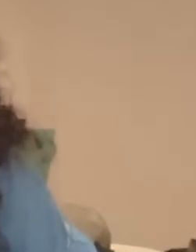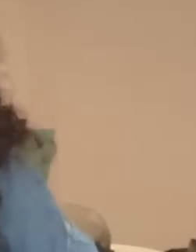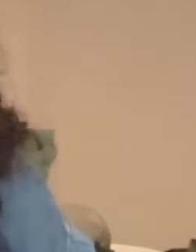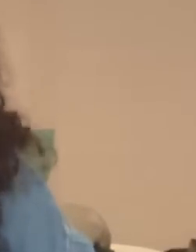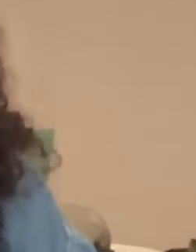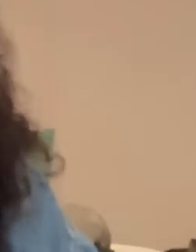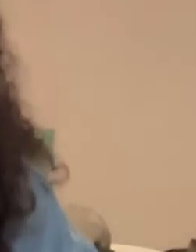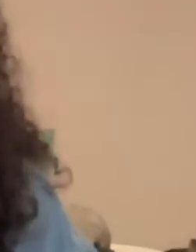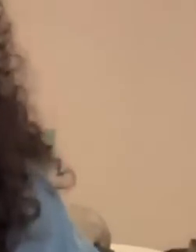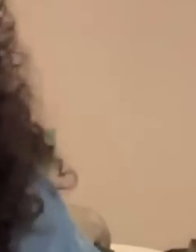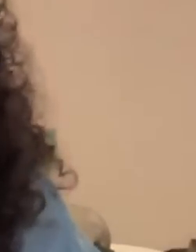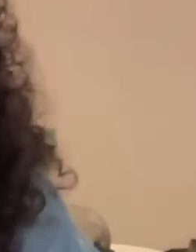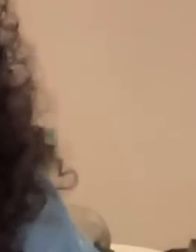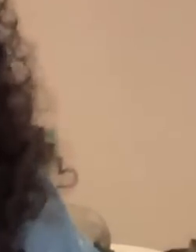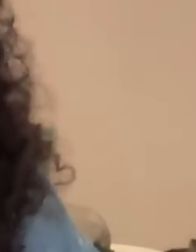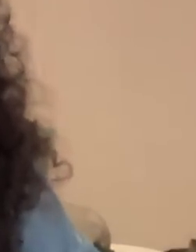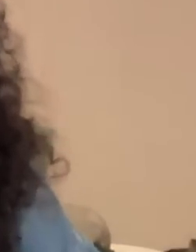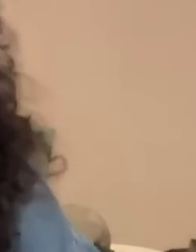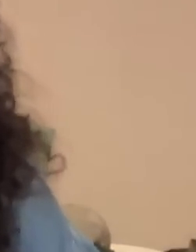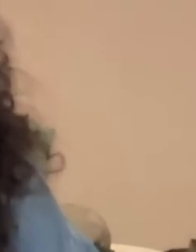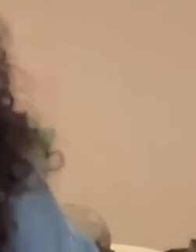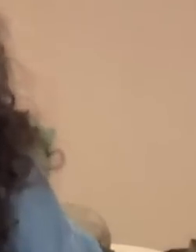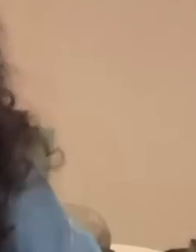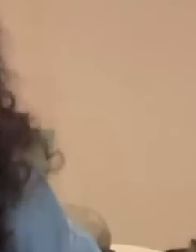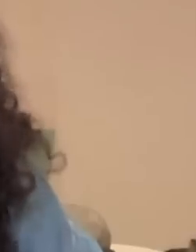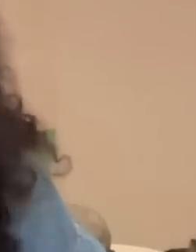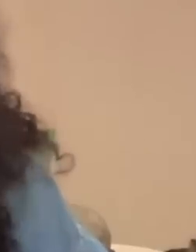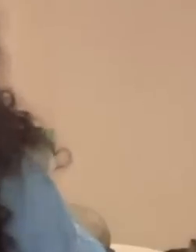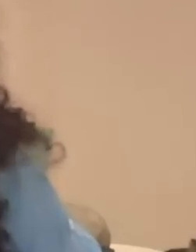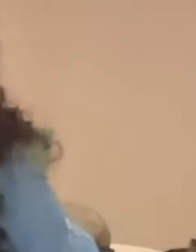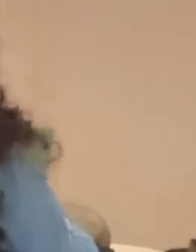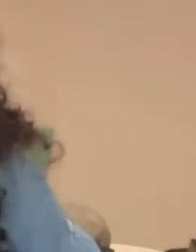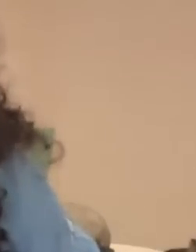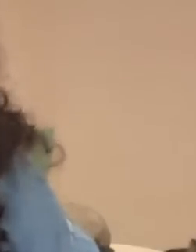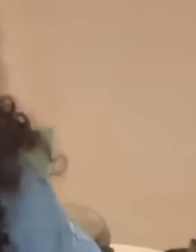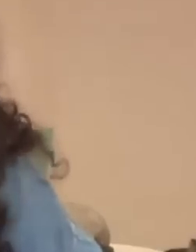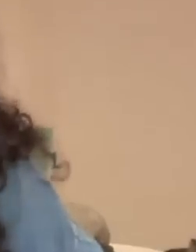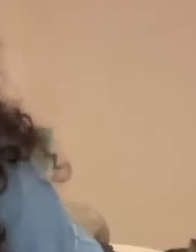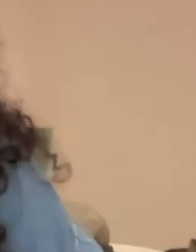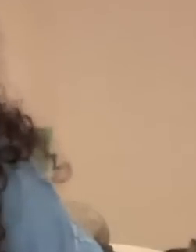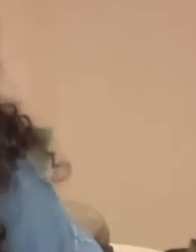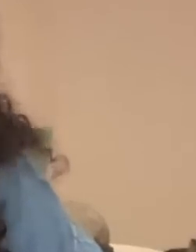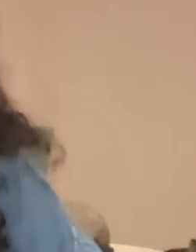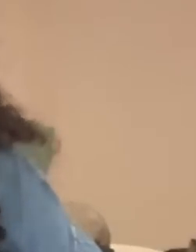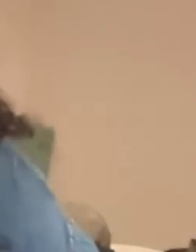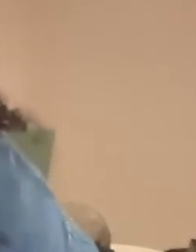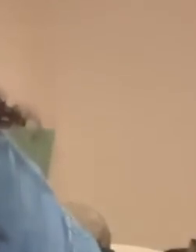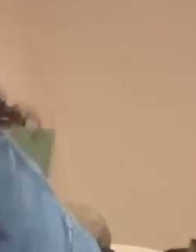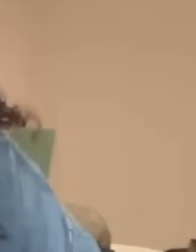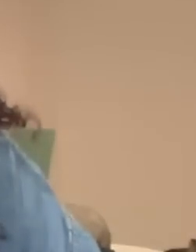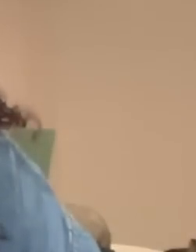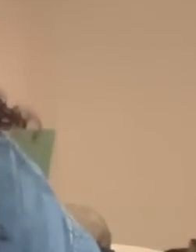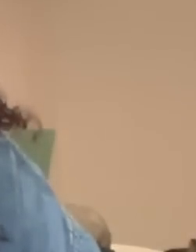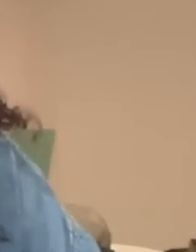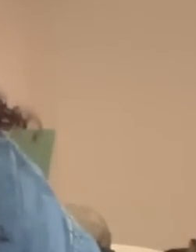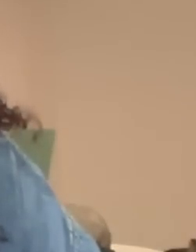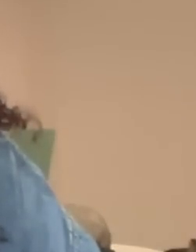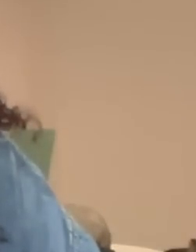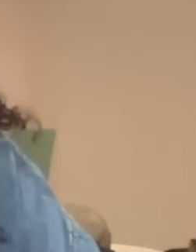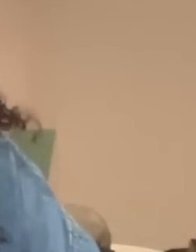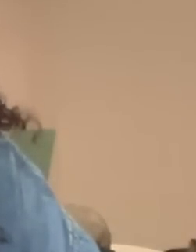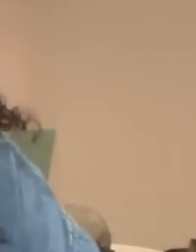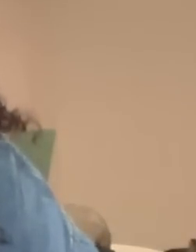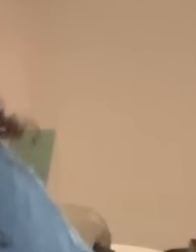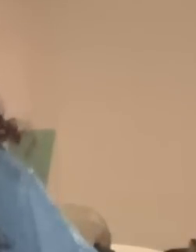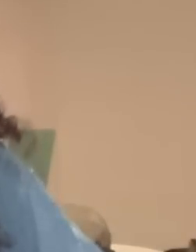porque como usted va a creer ahí es una de estas Esta es una de las grandes diferencias que van a encontrar en